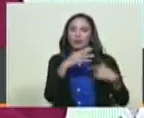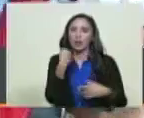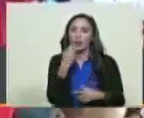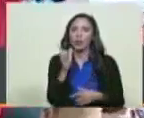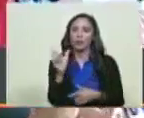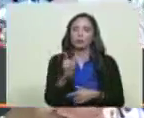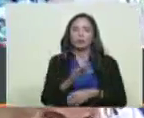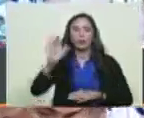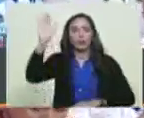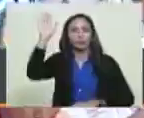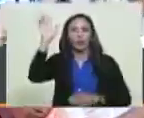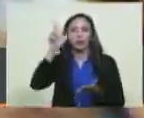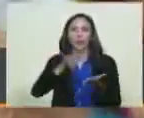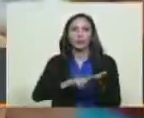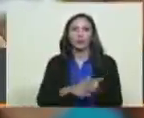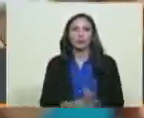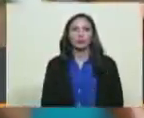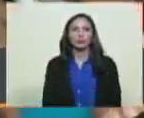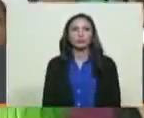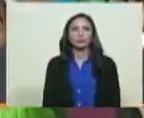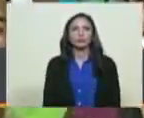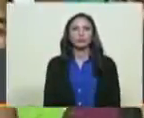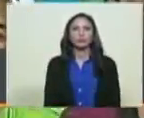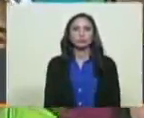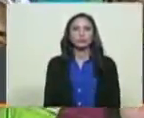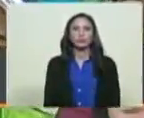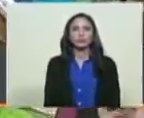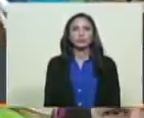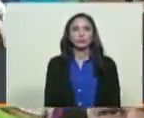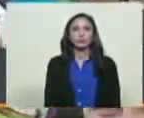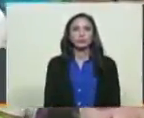costumbre aprobado